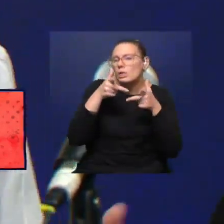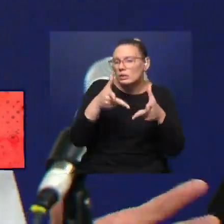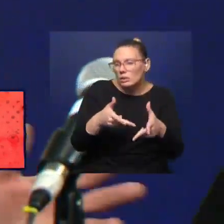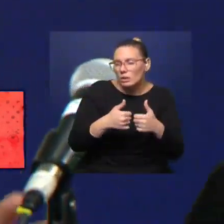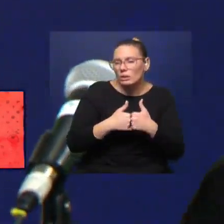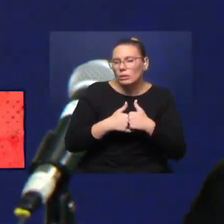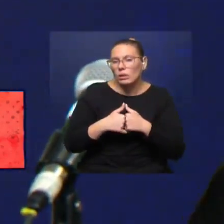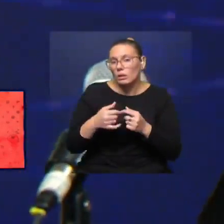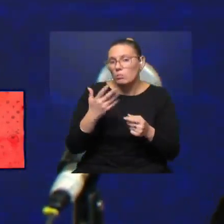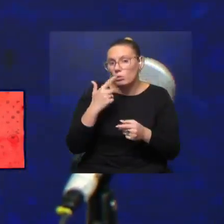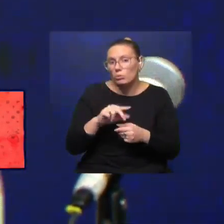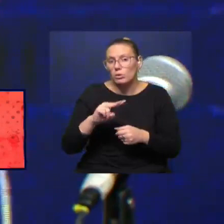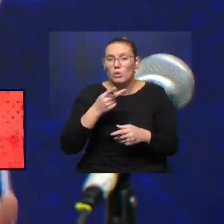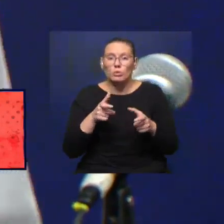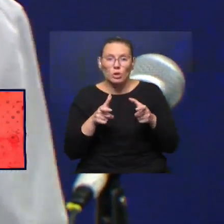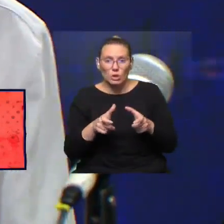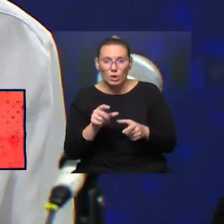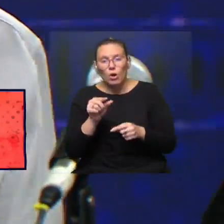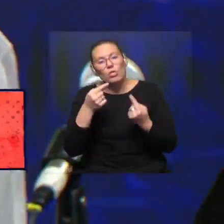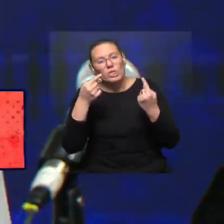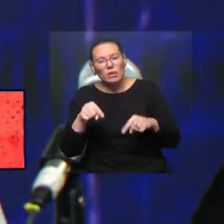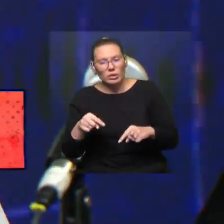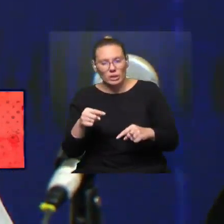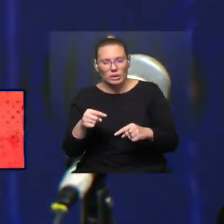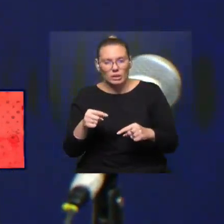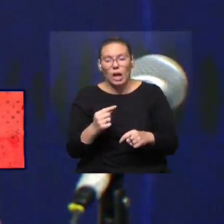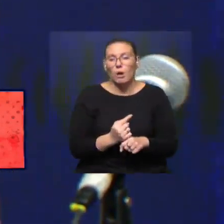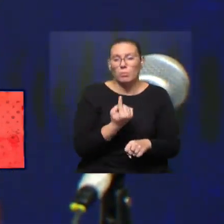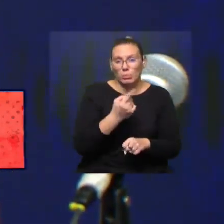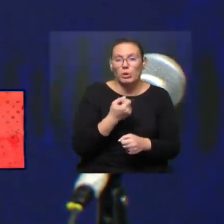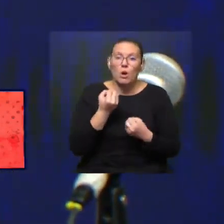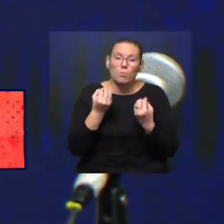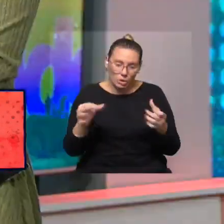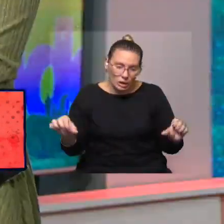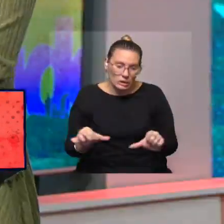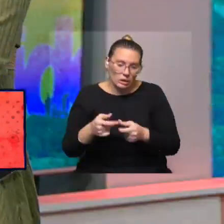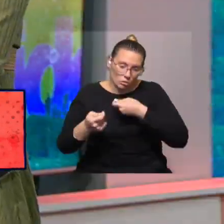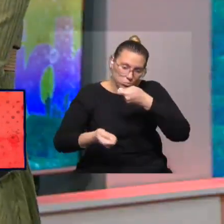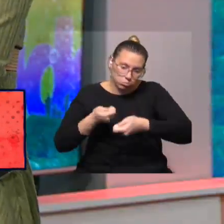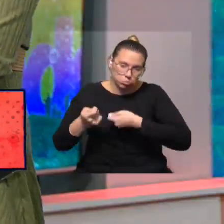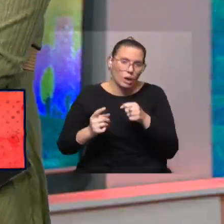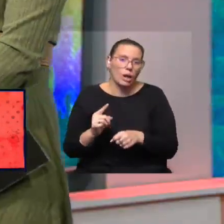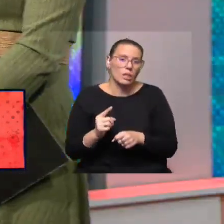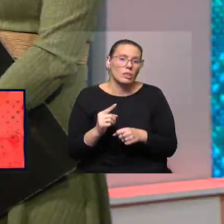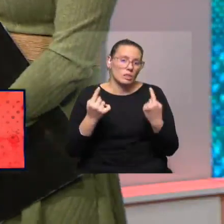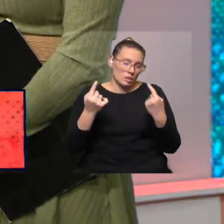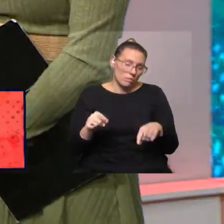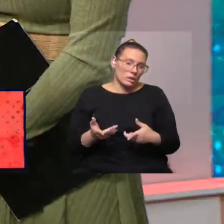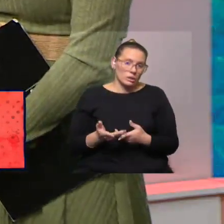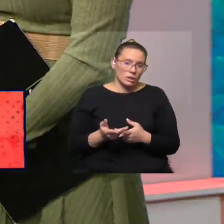bueno y todo eso mutó por eso el segundo disco es un poco diferente al primero porque está construido un poco diferente claro Sí se nota Esa